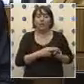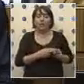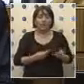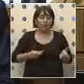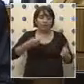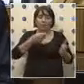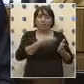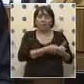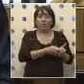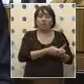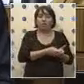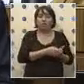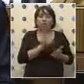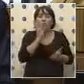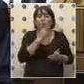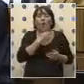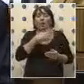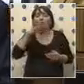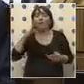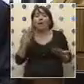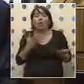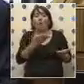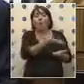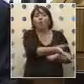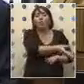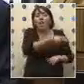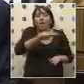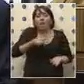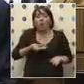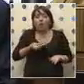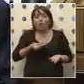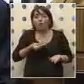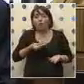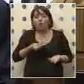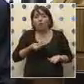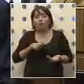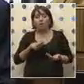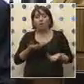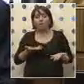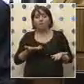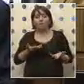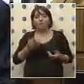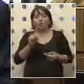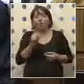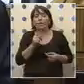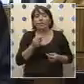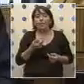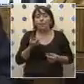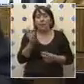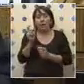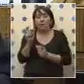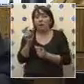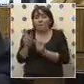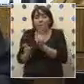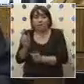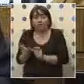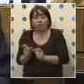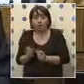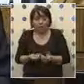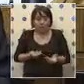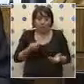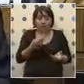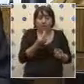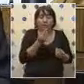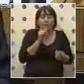previsionales. Y no tenemos ninguna claridad cómo se van a devolver. Y en caso de devolver, no van a tener efecto para esas personas que tienen su dinero en esos